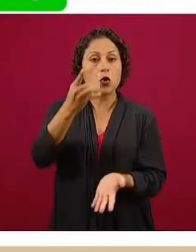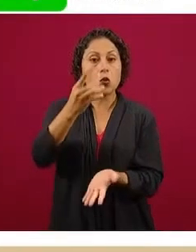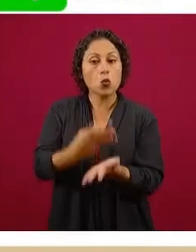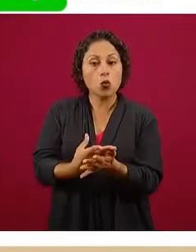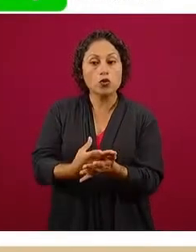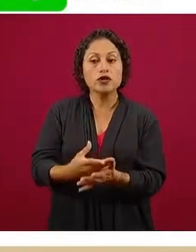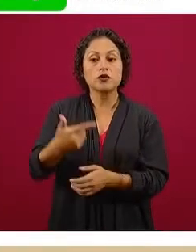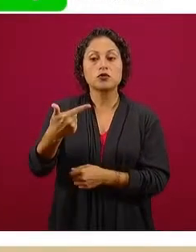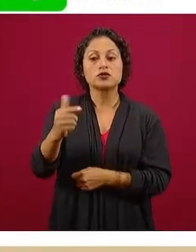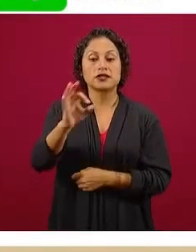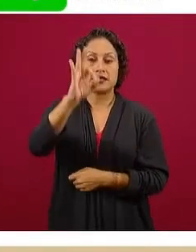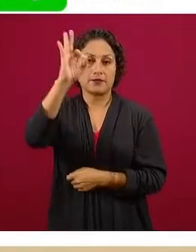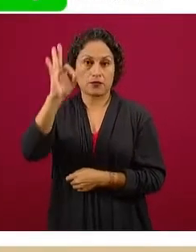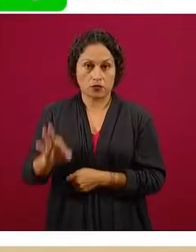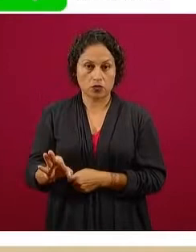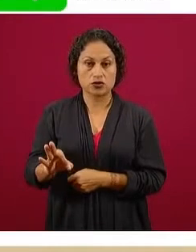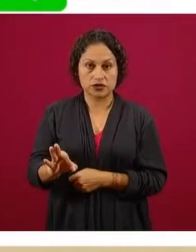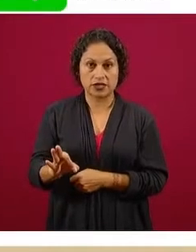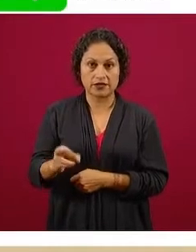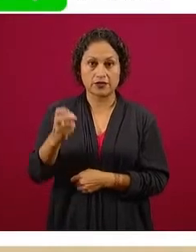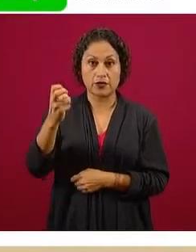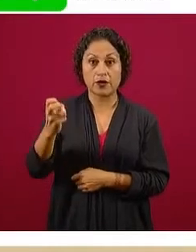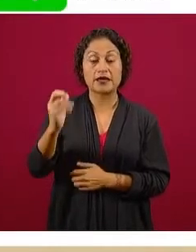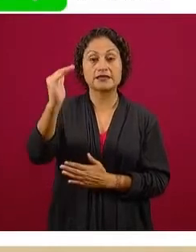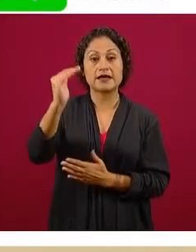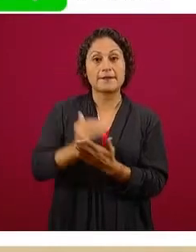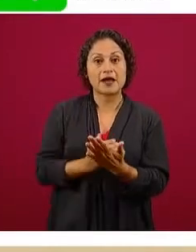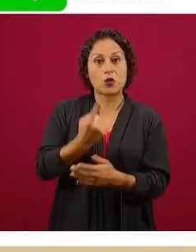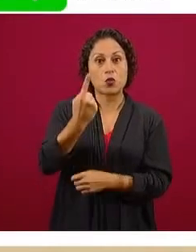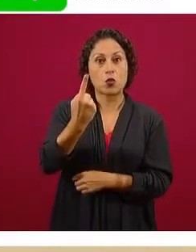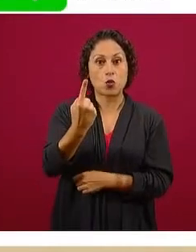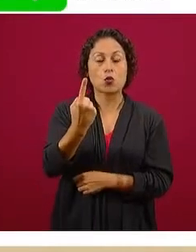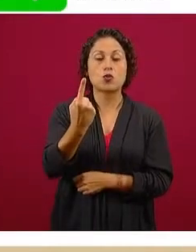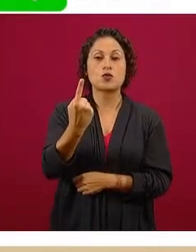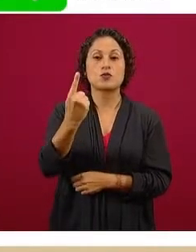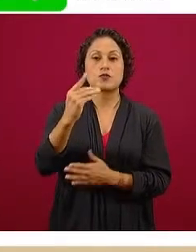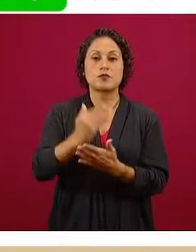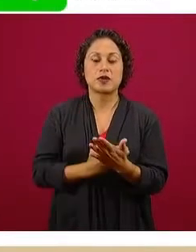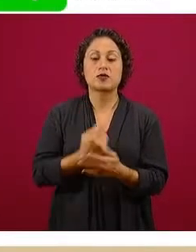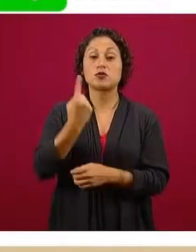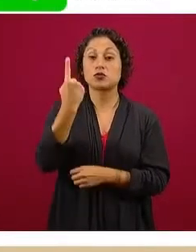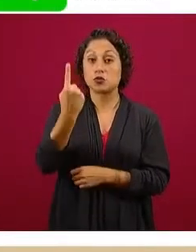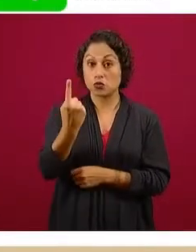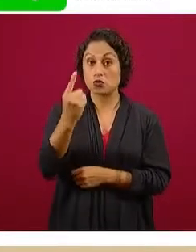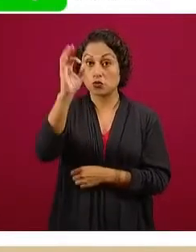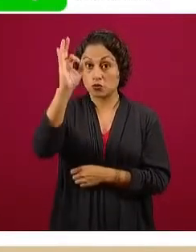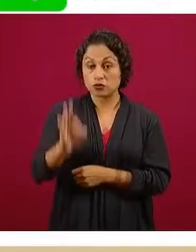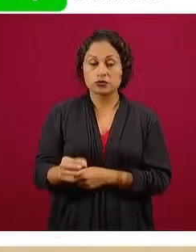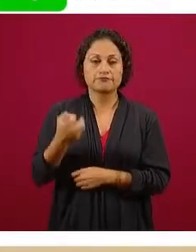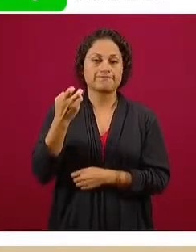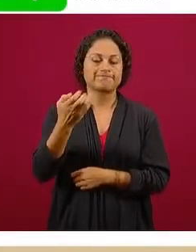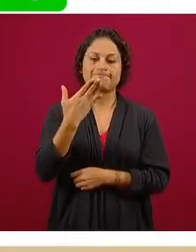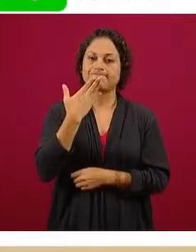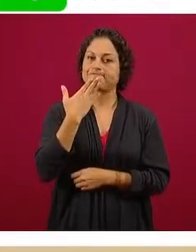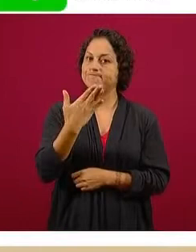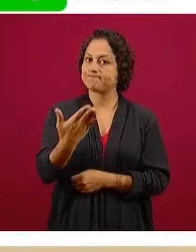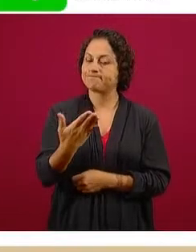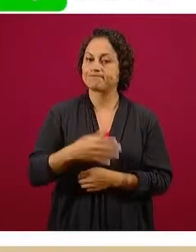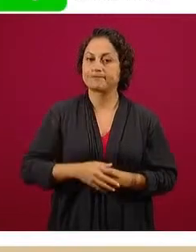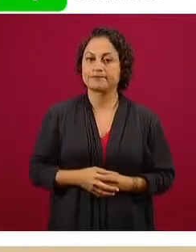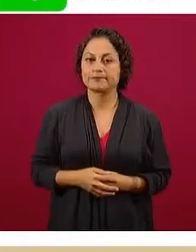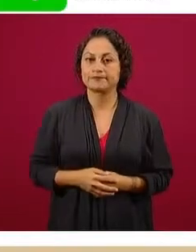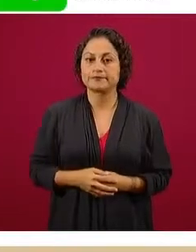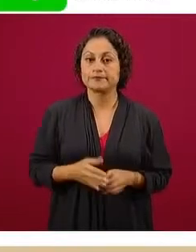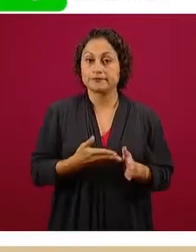7% de estos, y este es el indicador que cae un punto porcentual, abrimos con una caída de un punto porcentual, lo cual es bueno en esta semana.